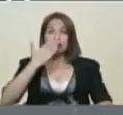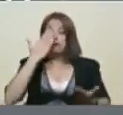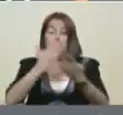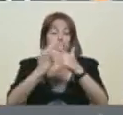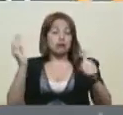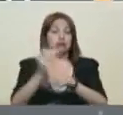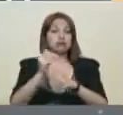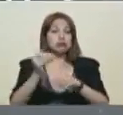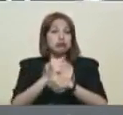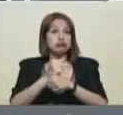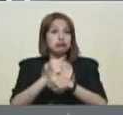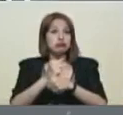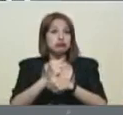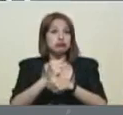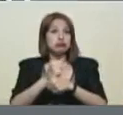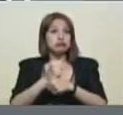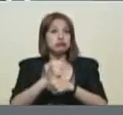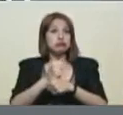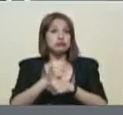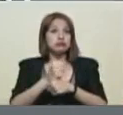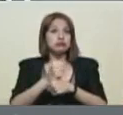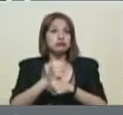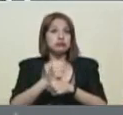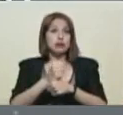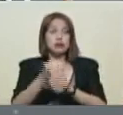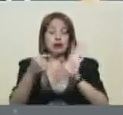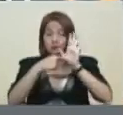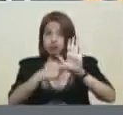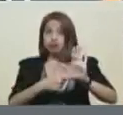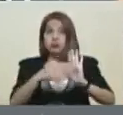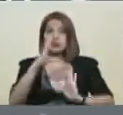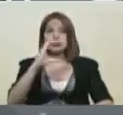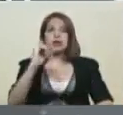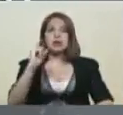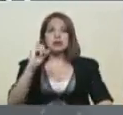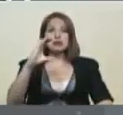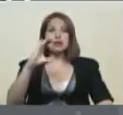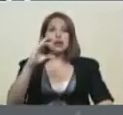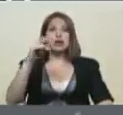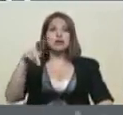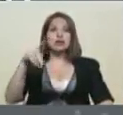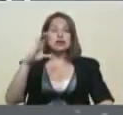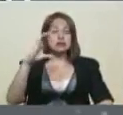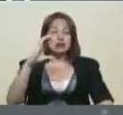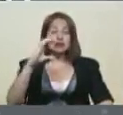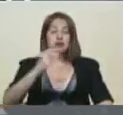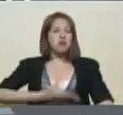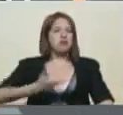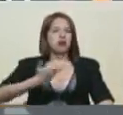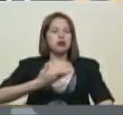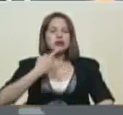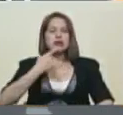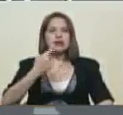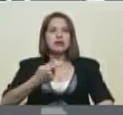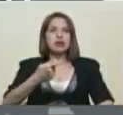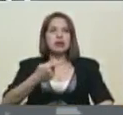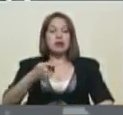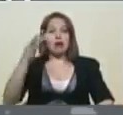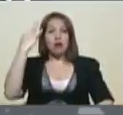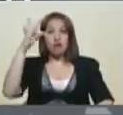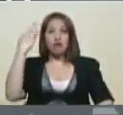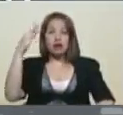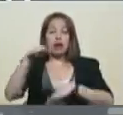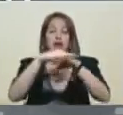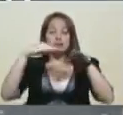hallazgo y a lo que ha revelado el CICPC es que se ha designado un fiscal del